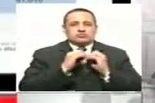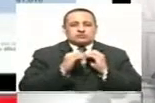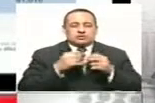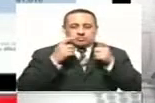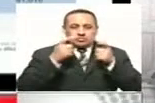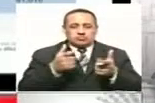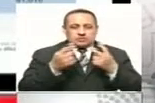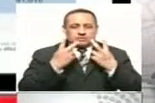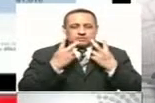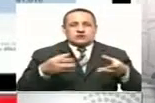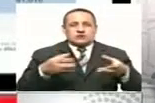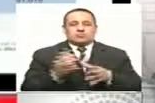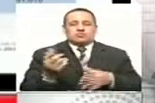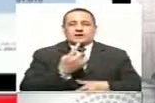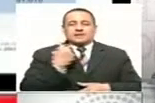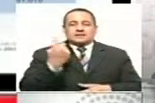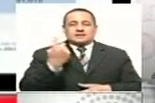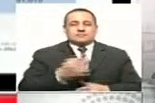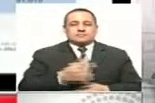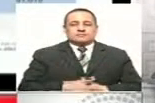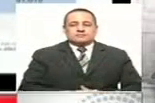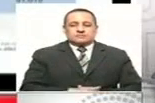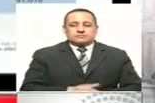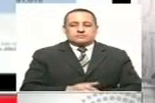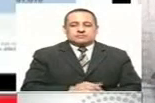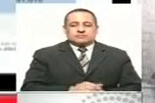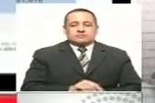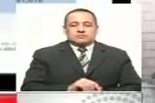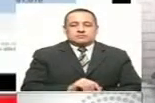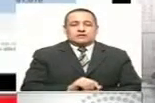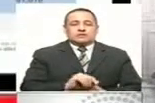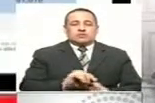el sector de telecomunicaciones. Luego,